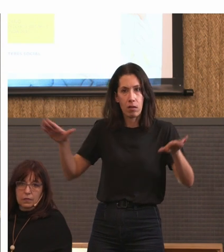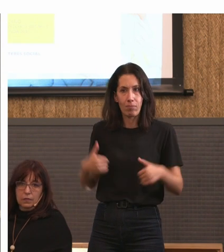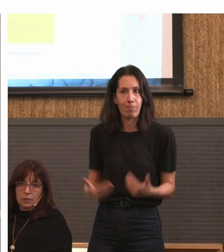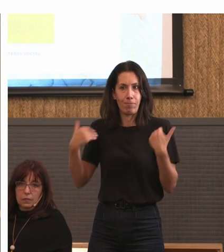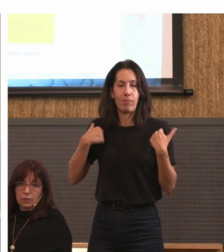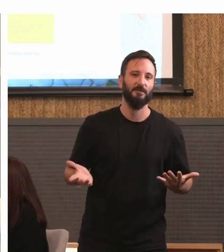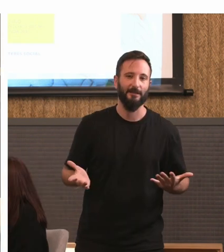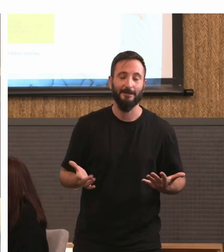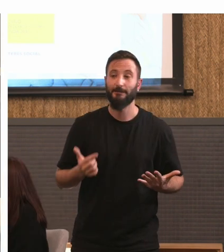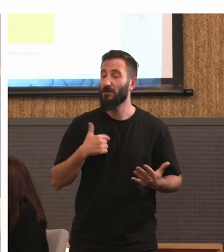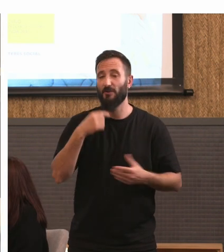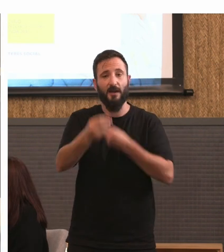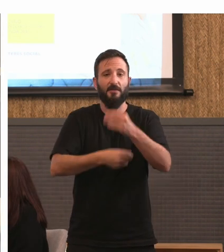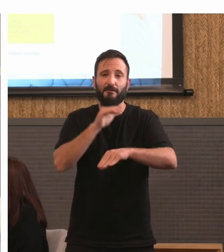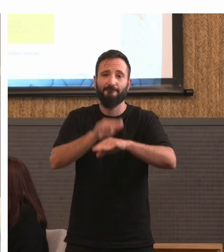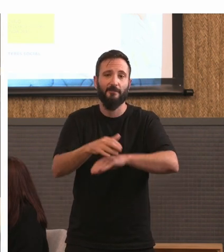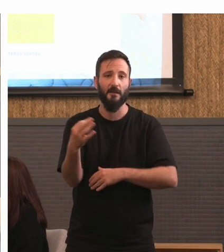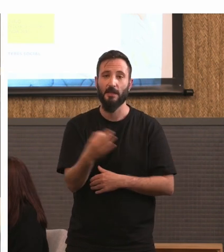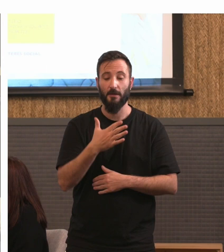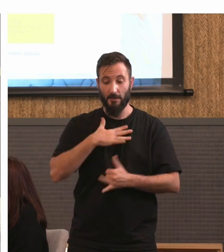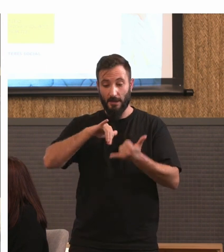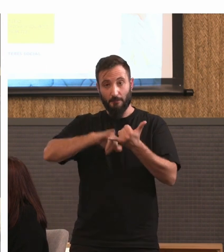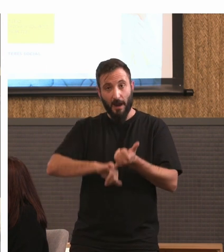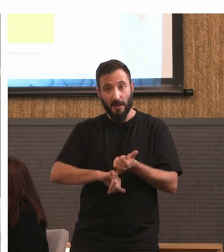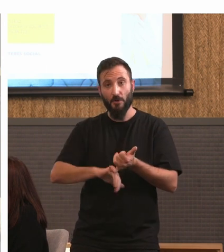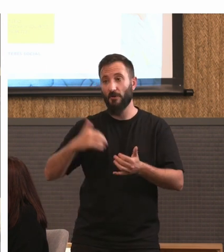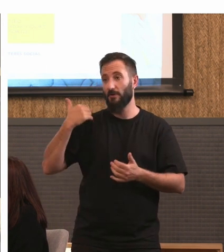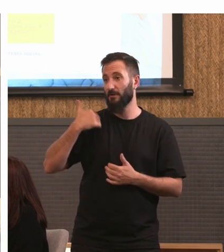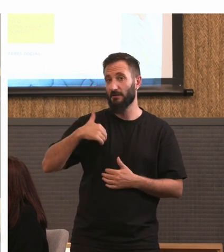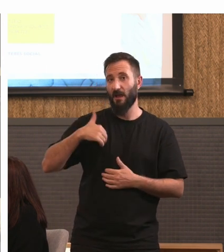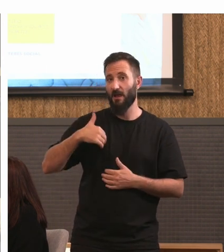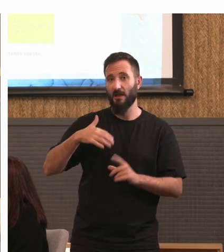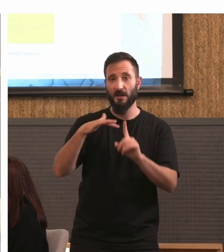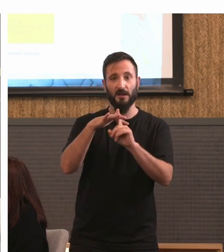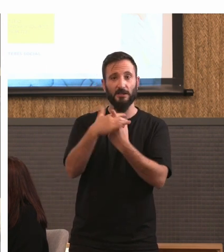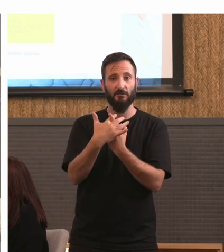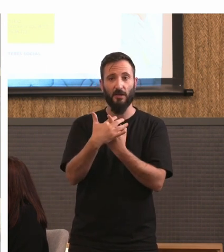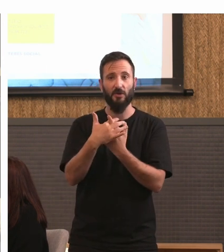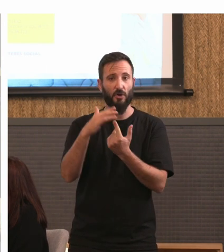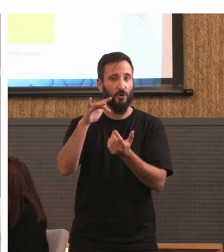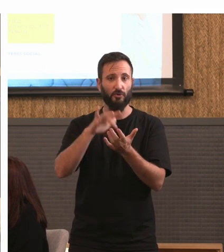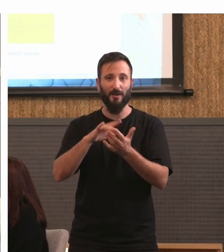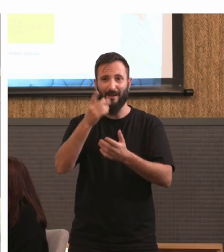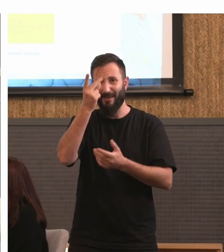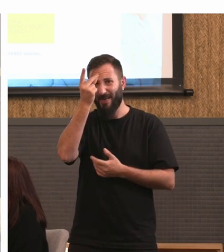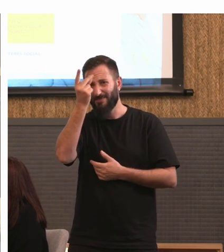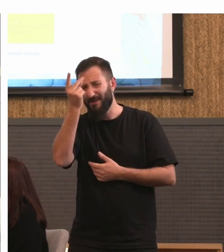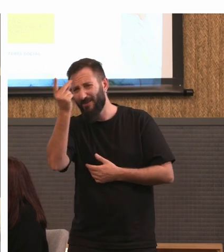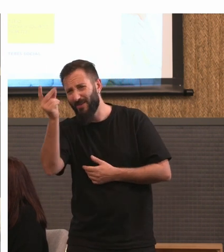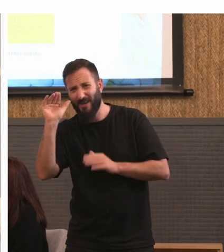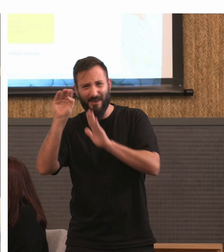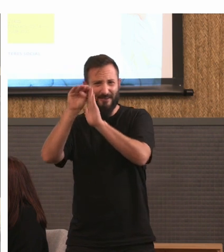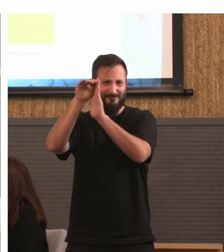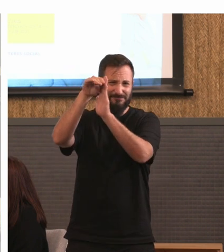de ellos en este caso mi marido ya como iba tan era tan progresivo su deterioro y